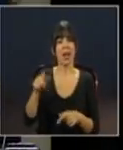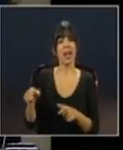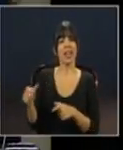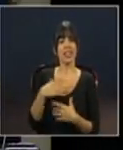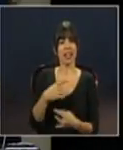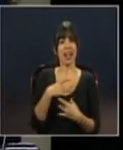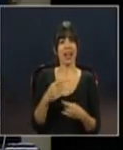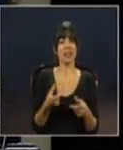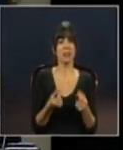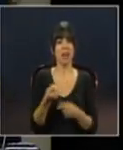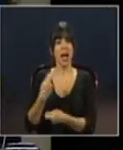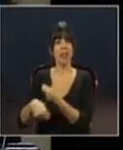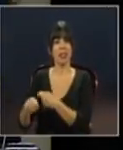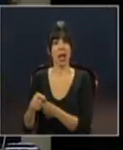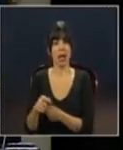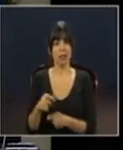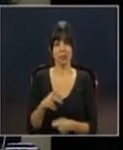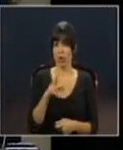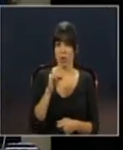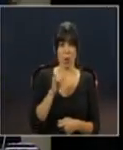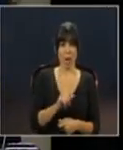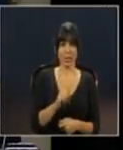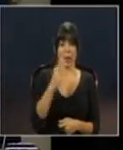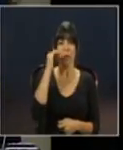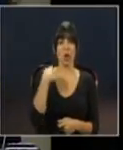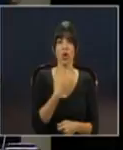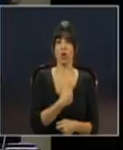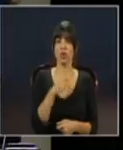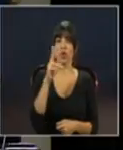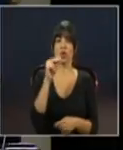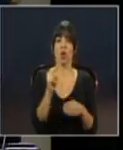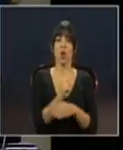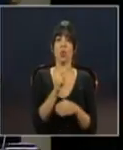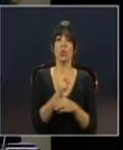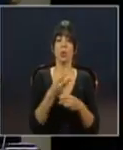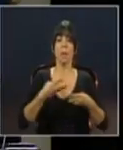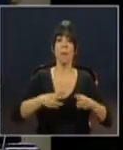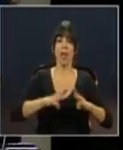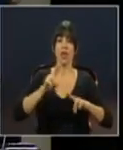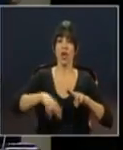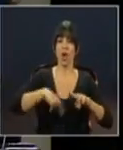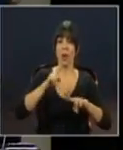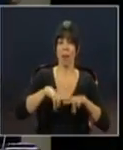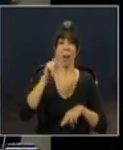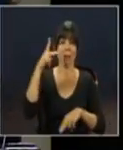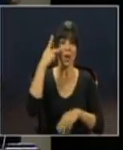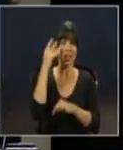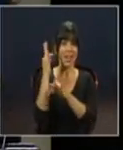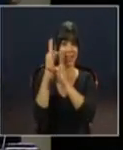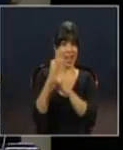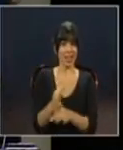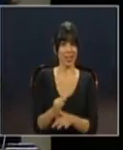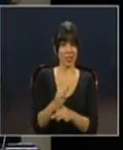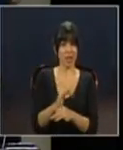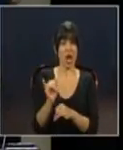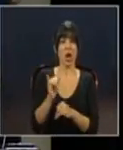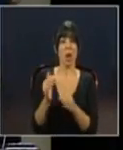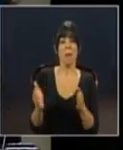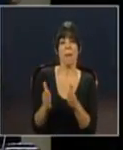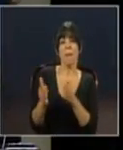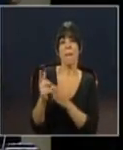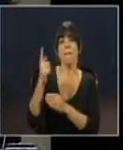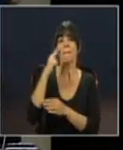No lo tiene porque no hemos recurrido a instrumentos que se habían vuelto normales en la política tradicional, como incentivos para